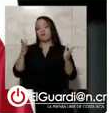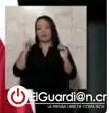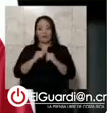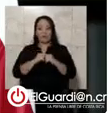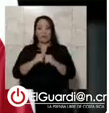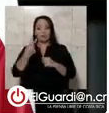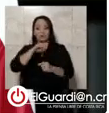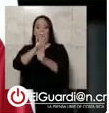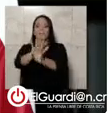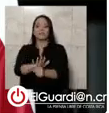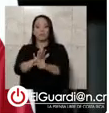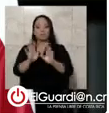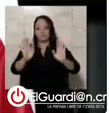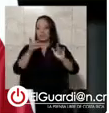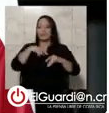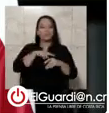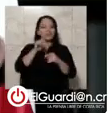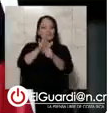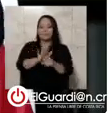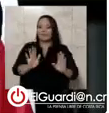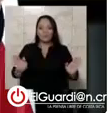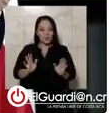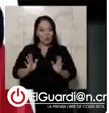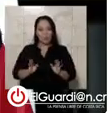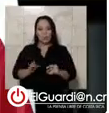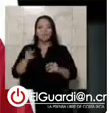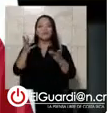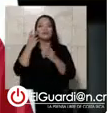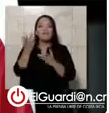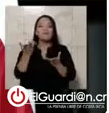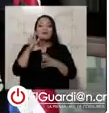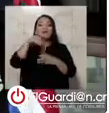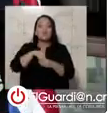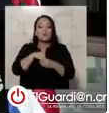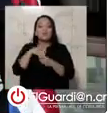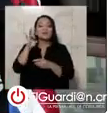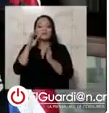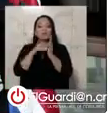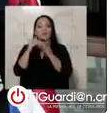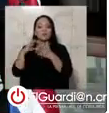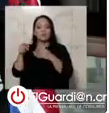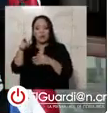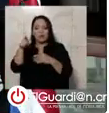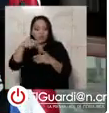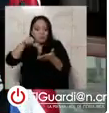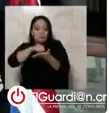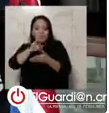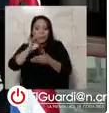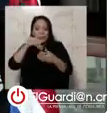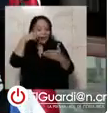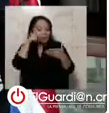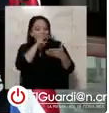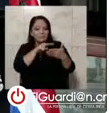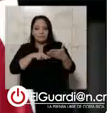pusiéramos presión así. No, nosotros no estamos poniendo presión. Si usted quiere ver qué es lo que incluye esos 700 millones, métase ahí,